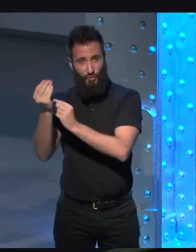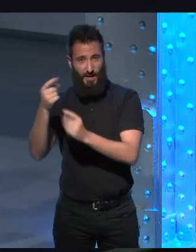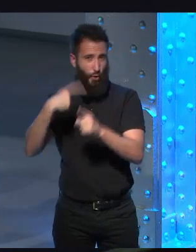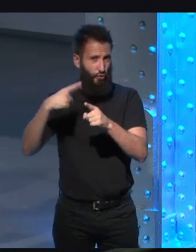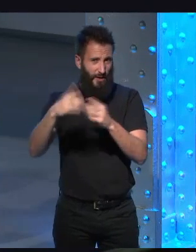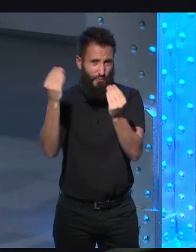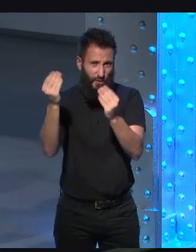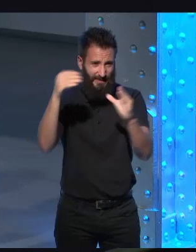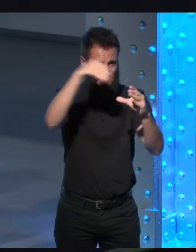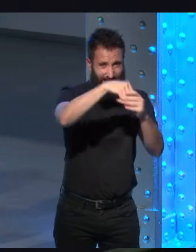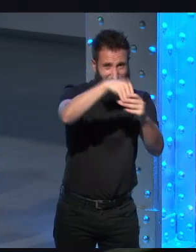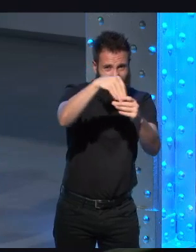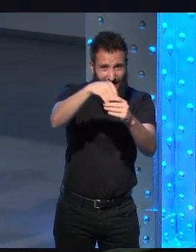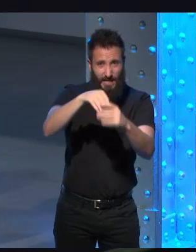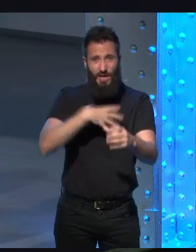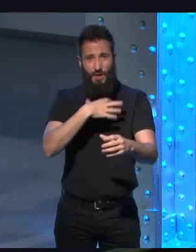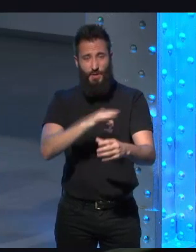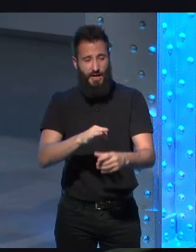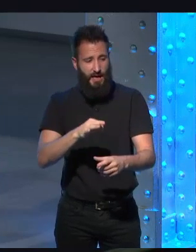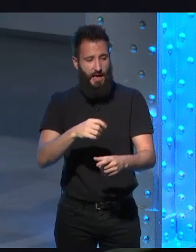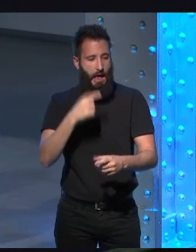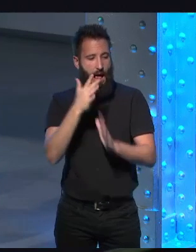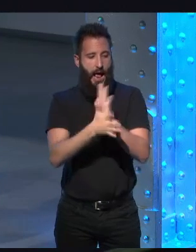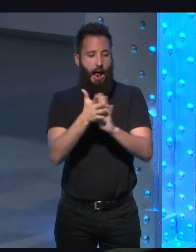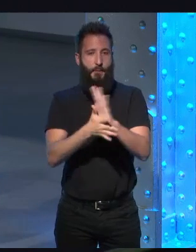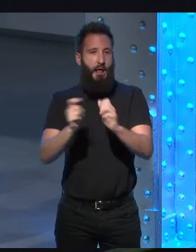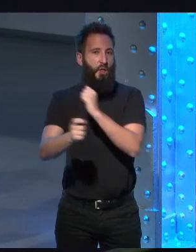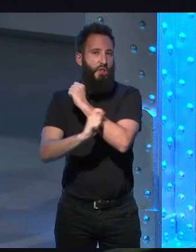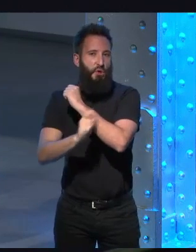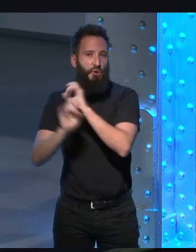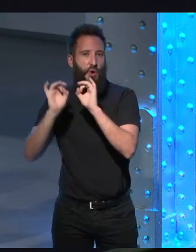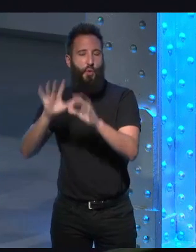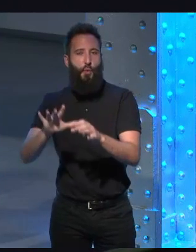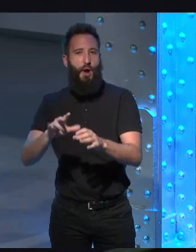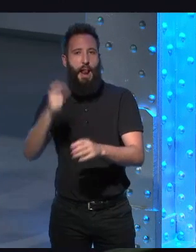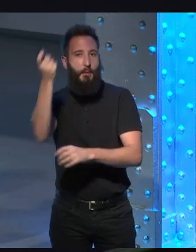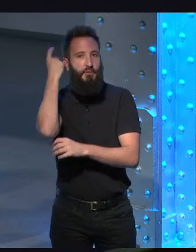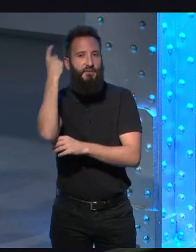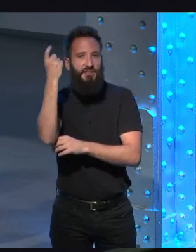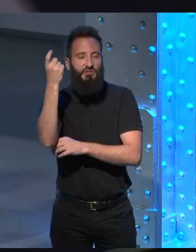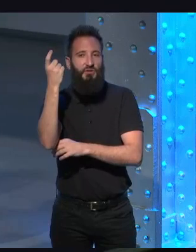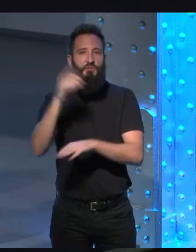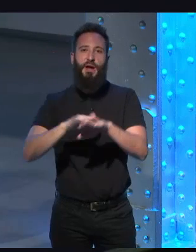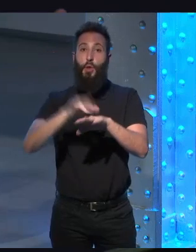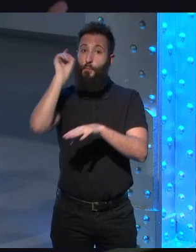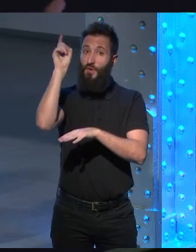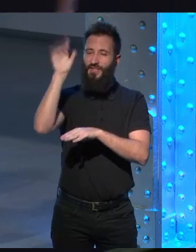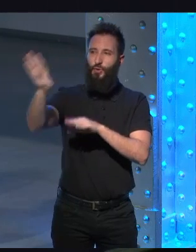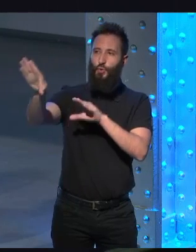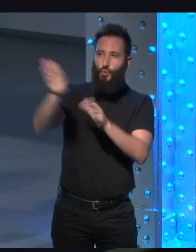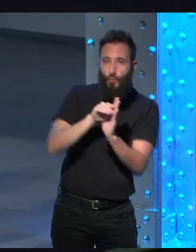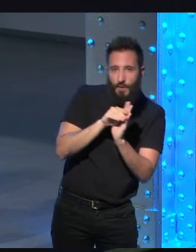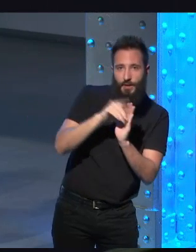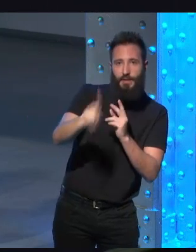cosas en, digamos, algún toolkit para clase que se pudiese descargar el profesor y que tuviese como un análisis de